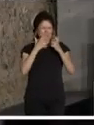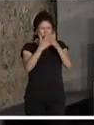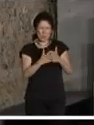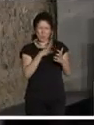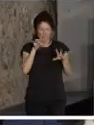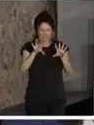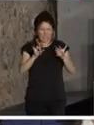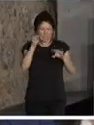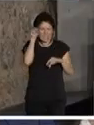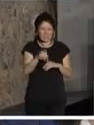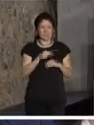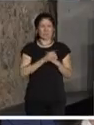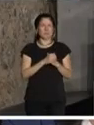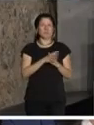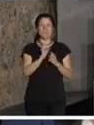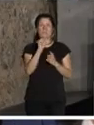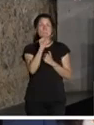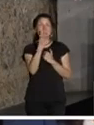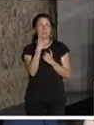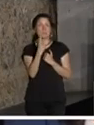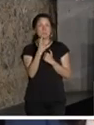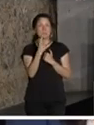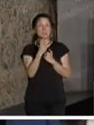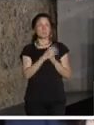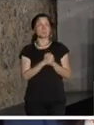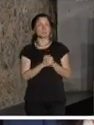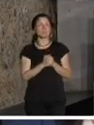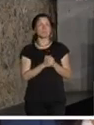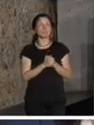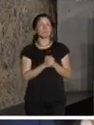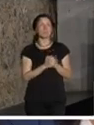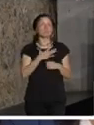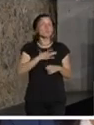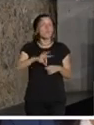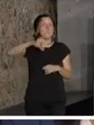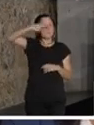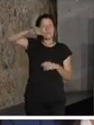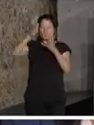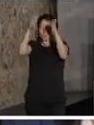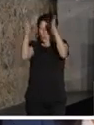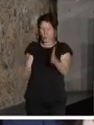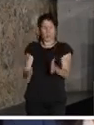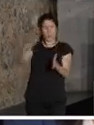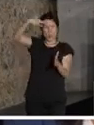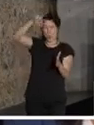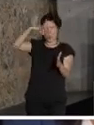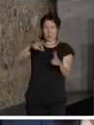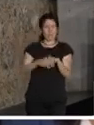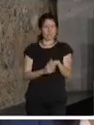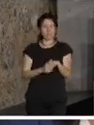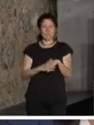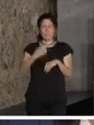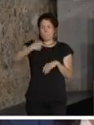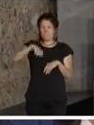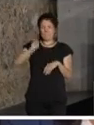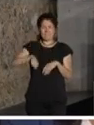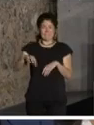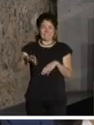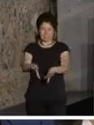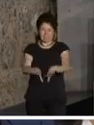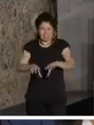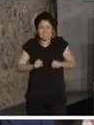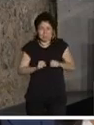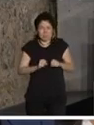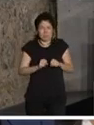este territorio y sobre todo que puede ser la única persona que asumiendo la presidencia de